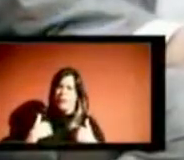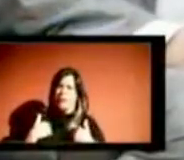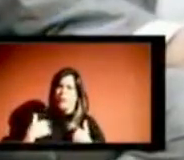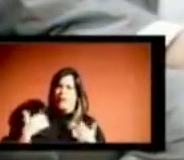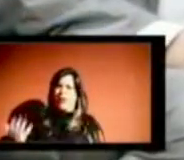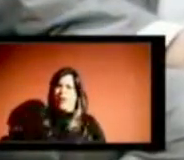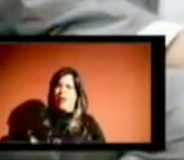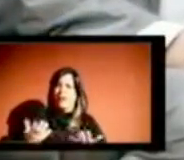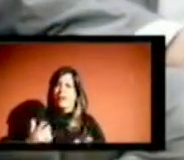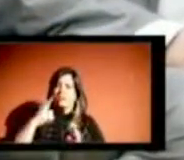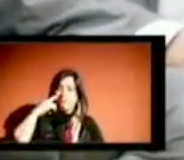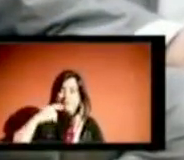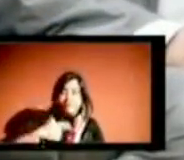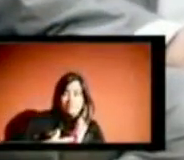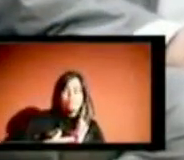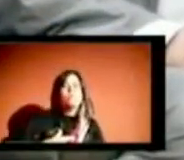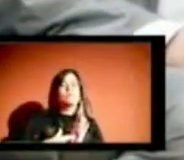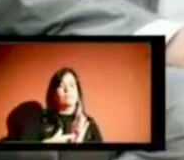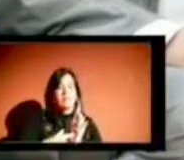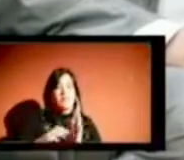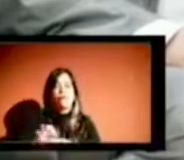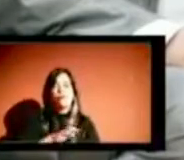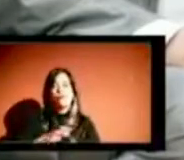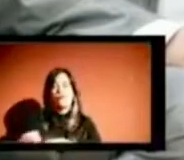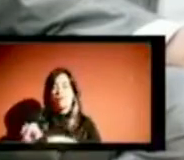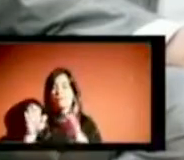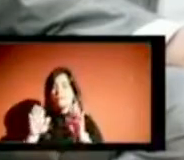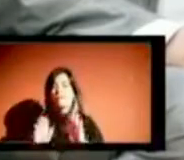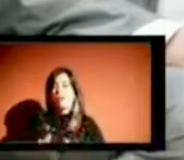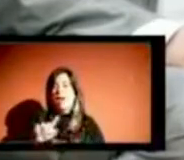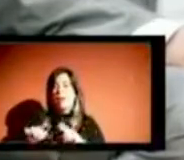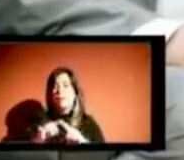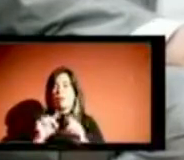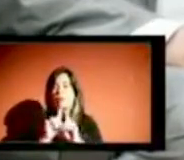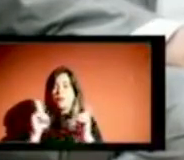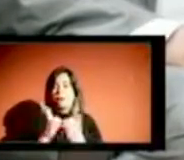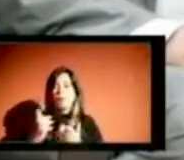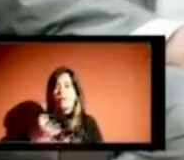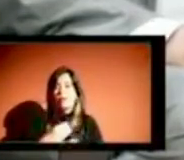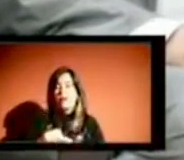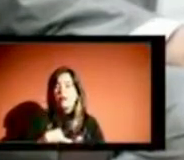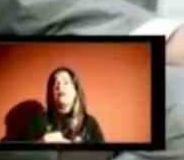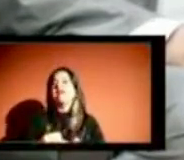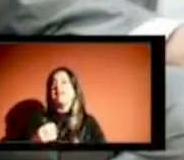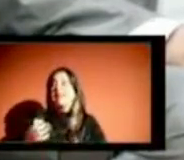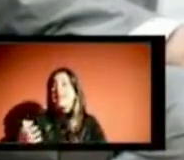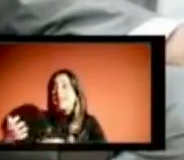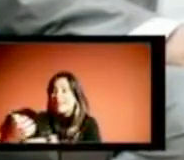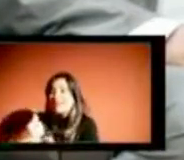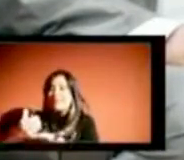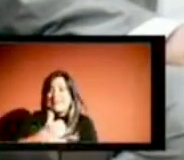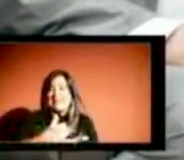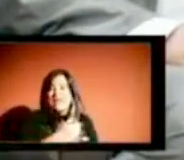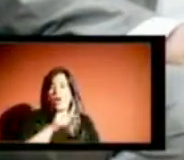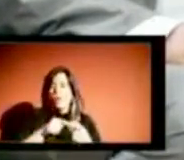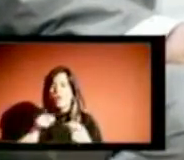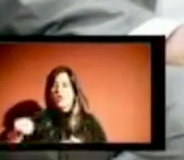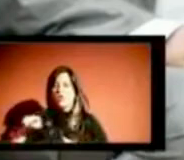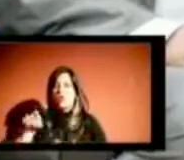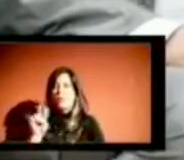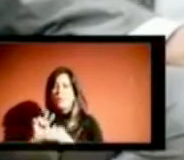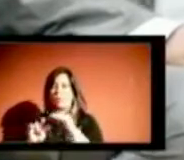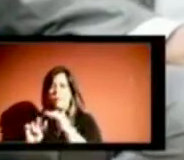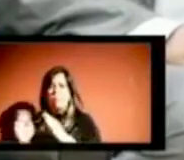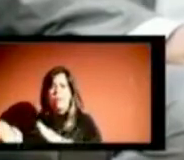tome nota de la efectividad del Departamento de Hacienda y de los recaudos que estamos teniendo, y cuando haga sus proyecciones de